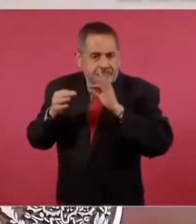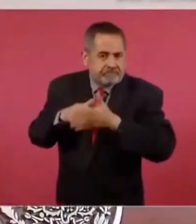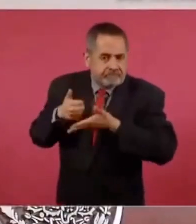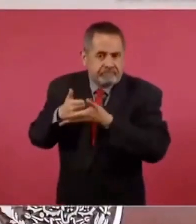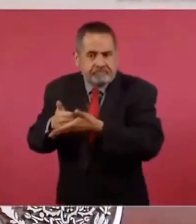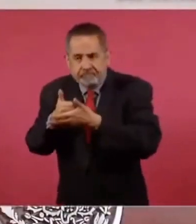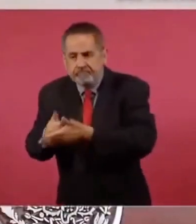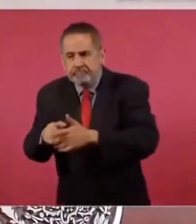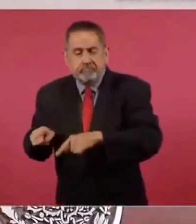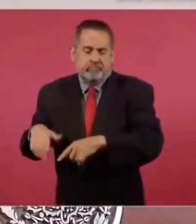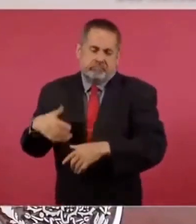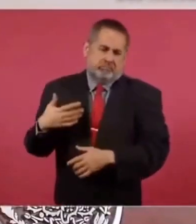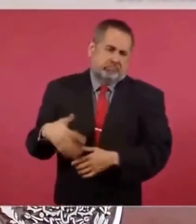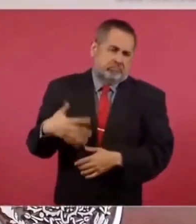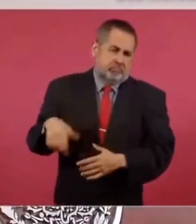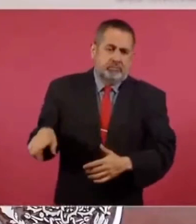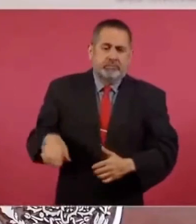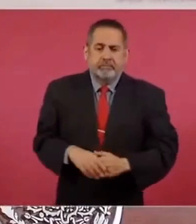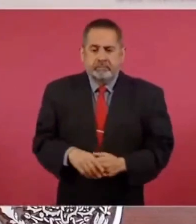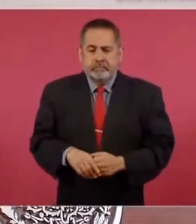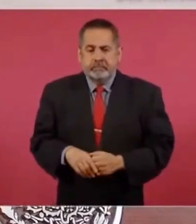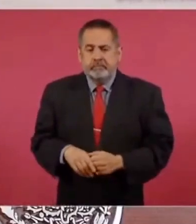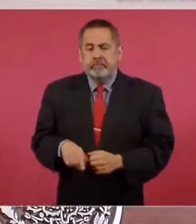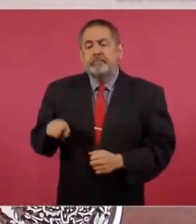sus vecinos. Los